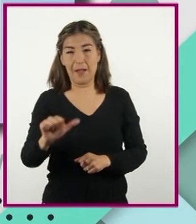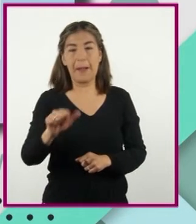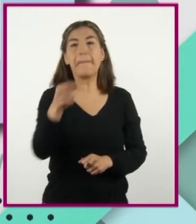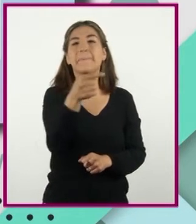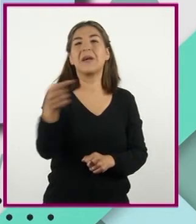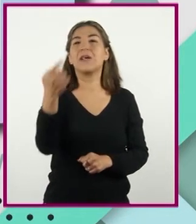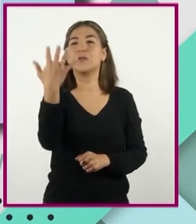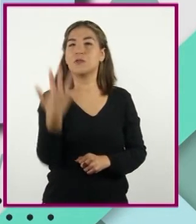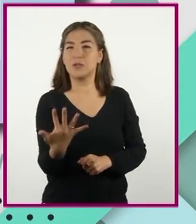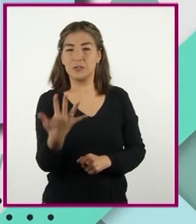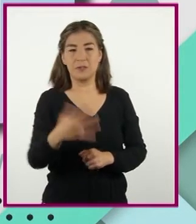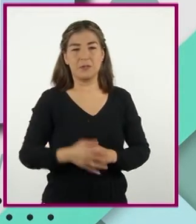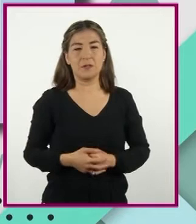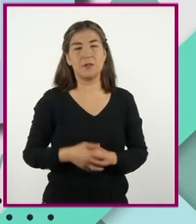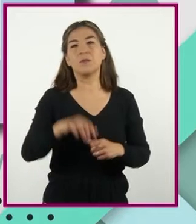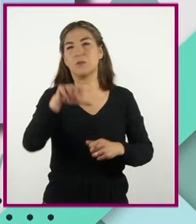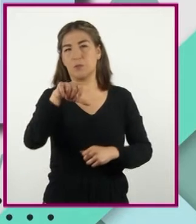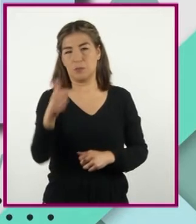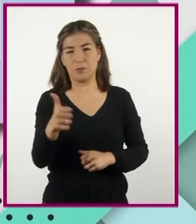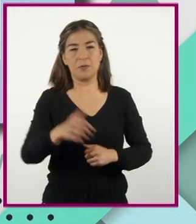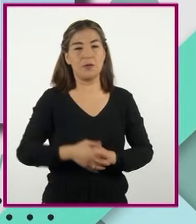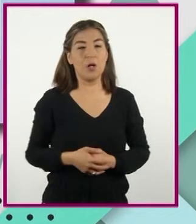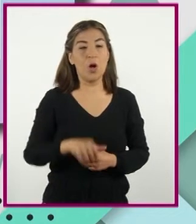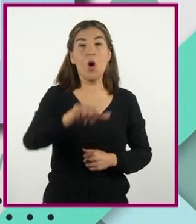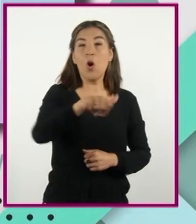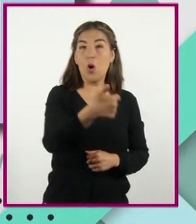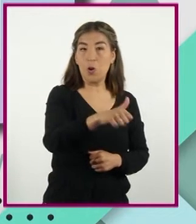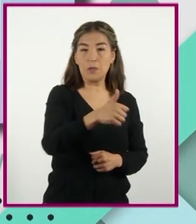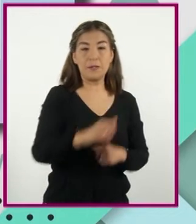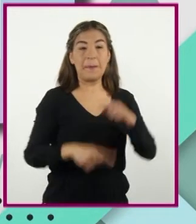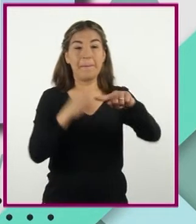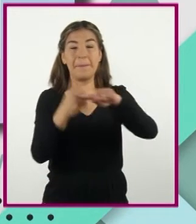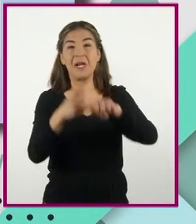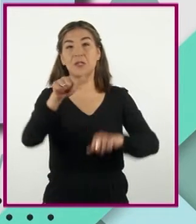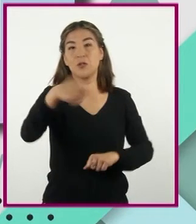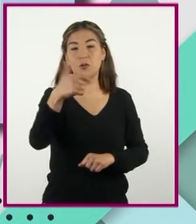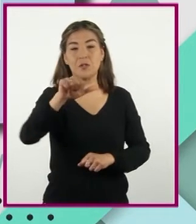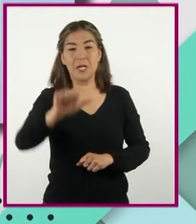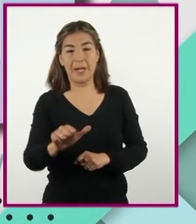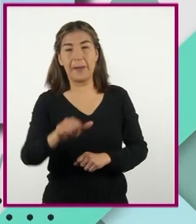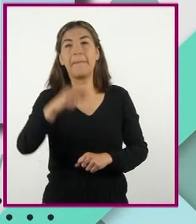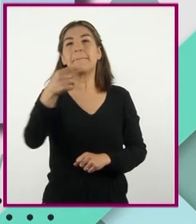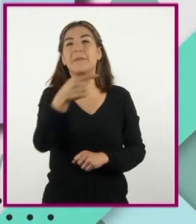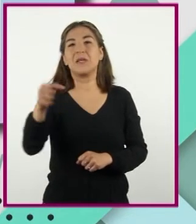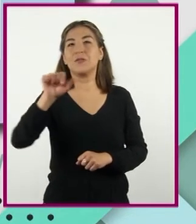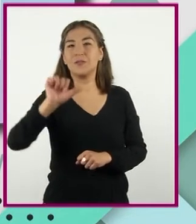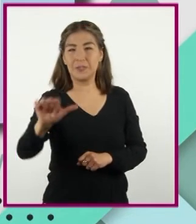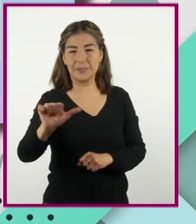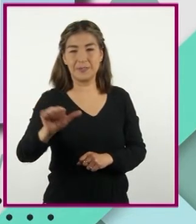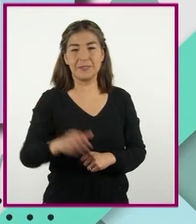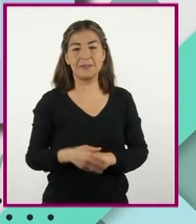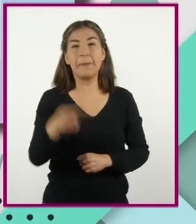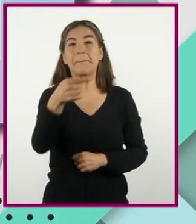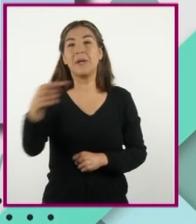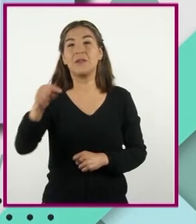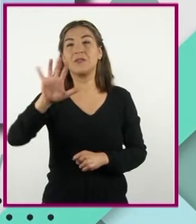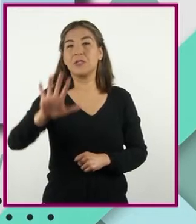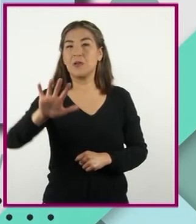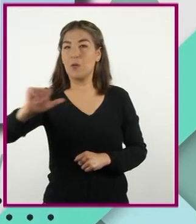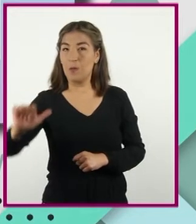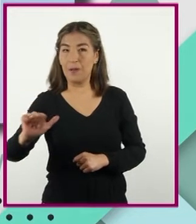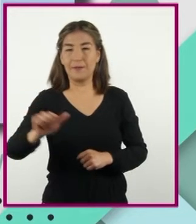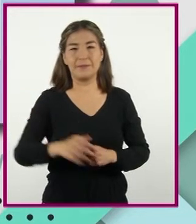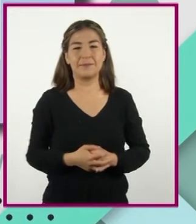menos 5 y 11 más 12a menos 16 menos